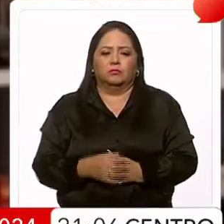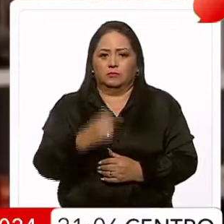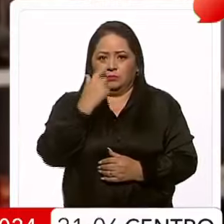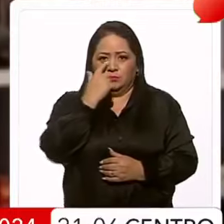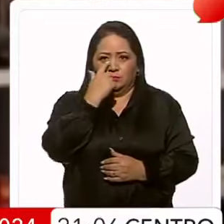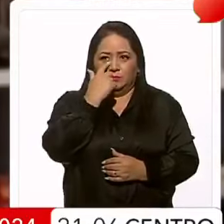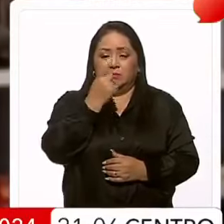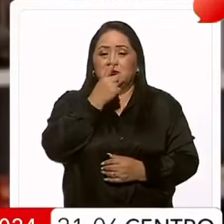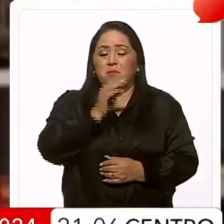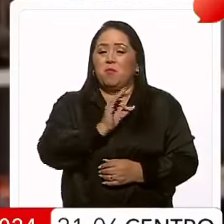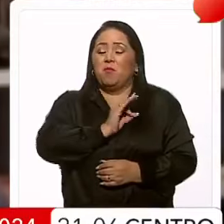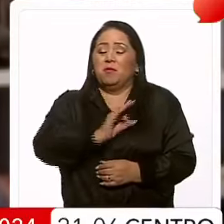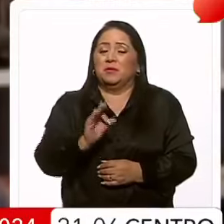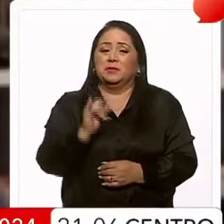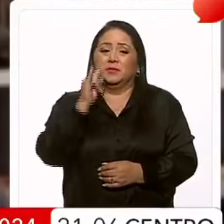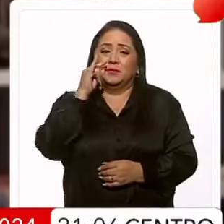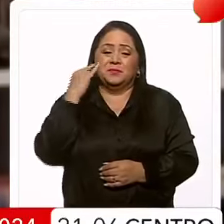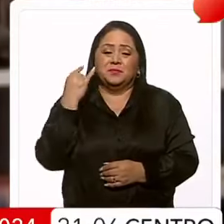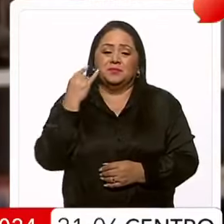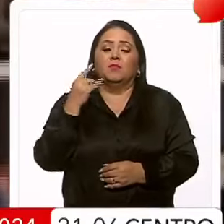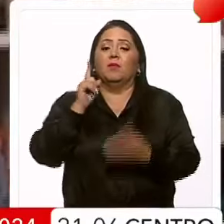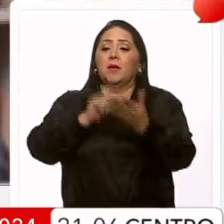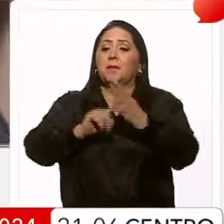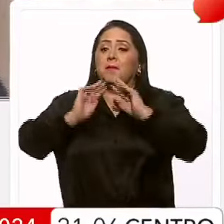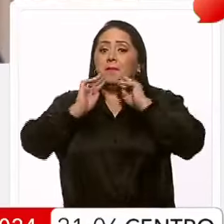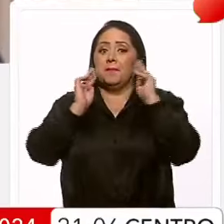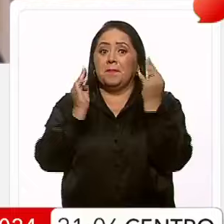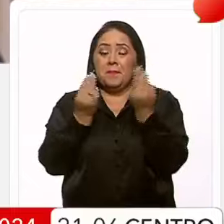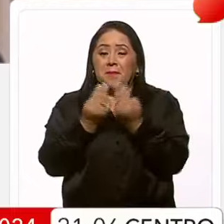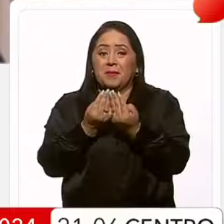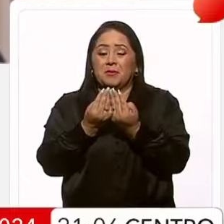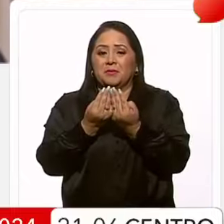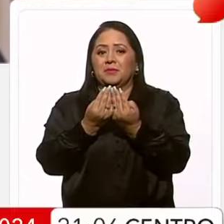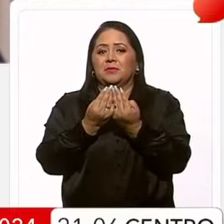de la posible ala. El cártel